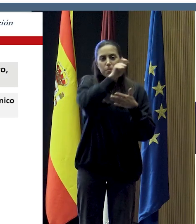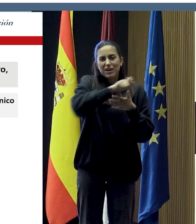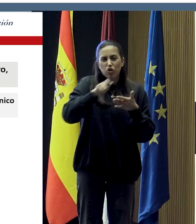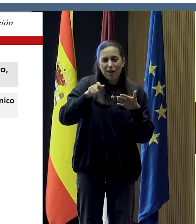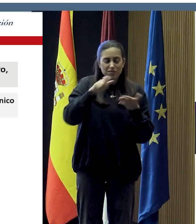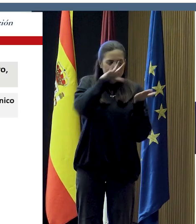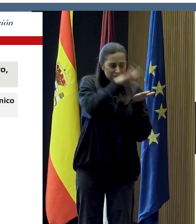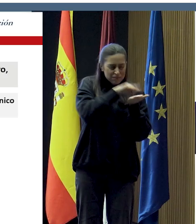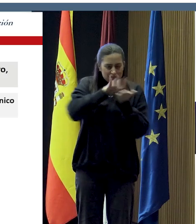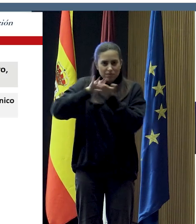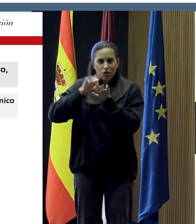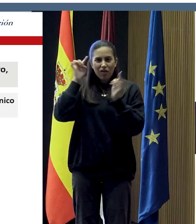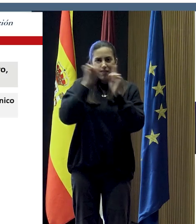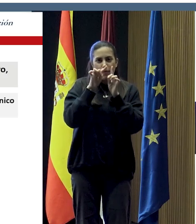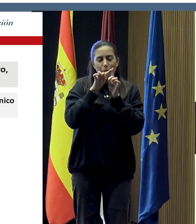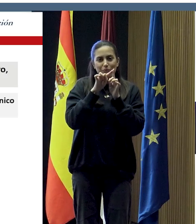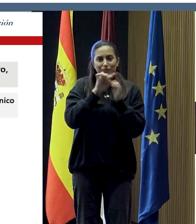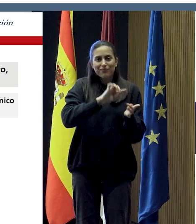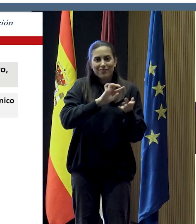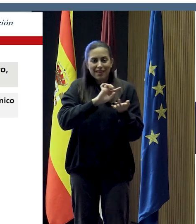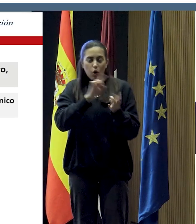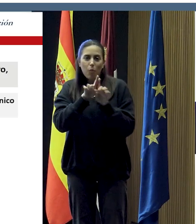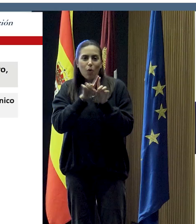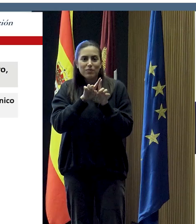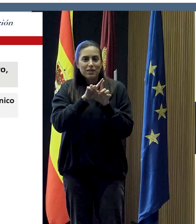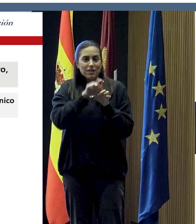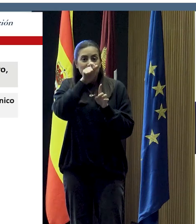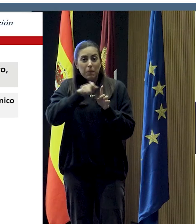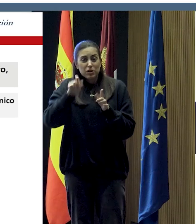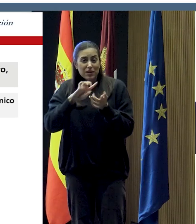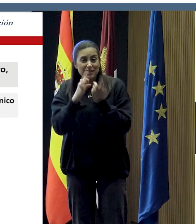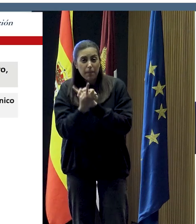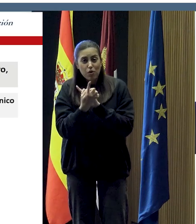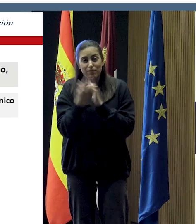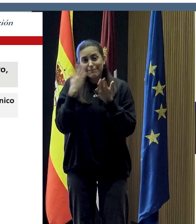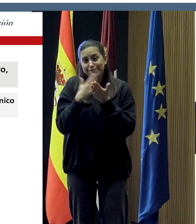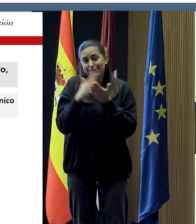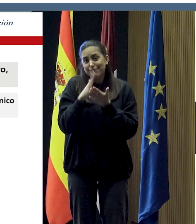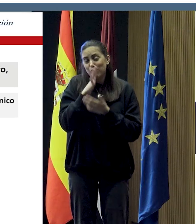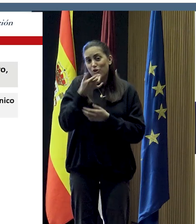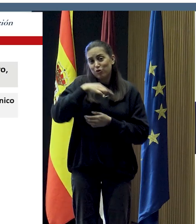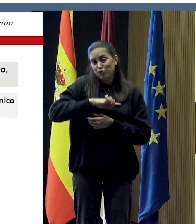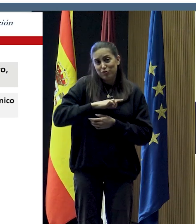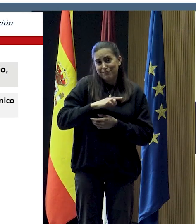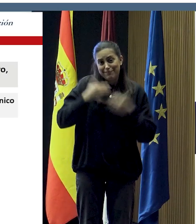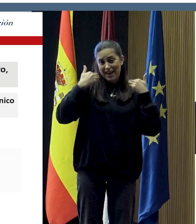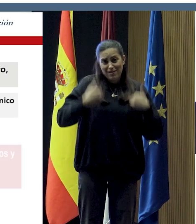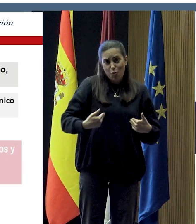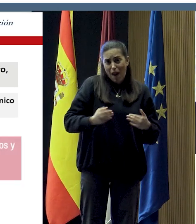para poder estudiar estos cambios en nuestra especie, que es la que más se aproxima a nosotros mismos, como sabéis y como os he dicho